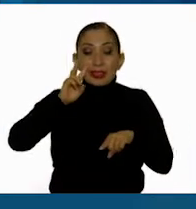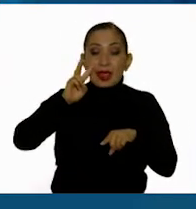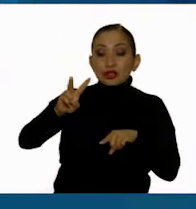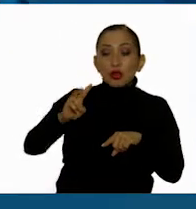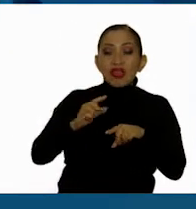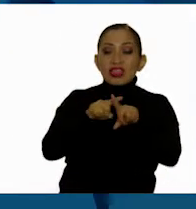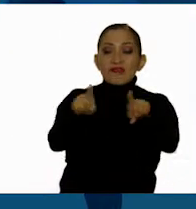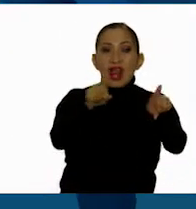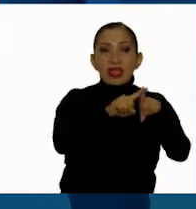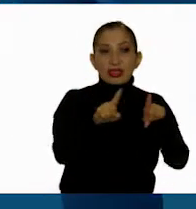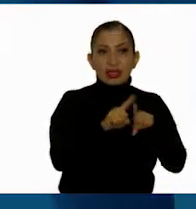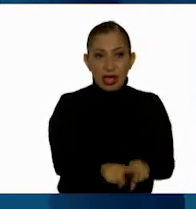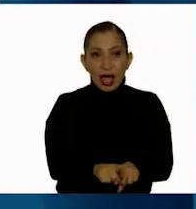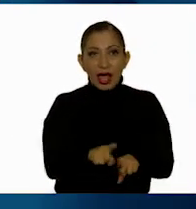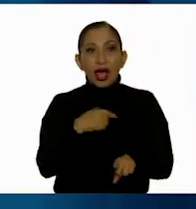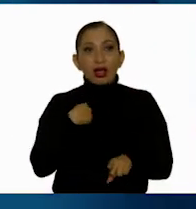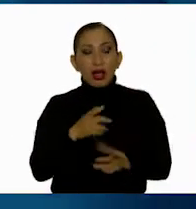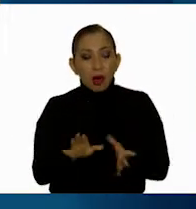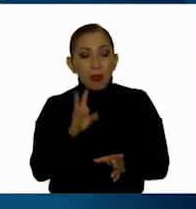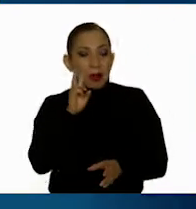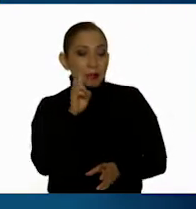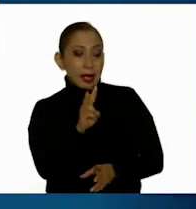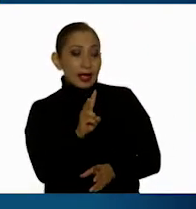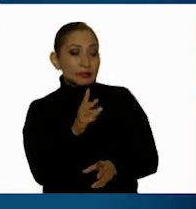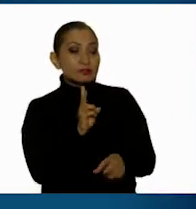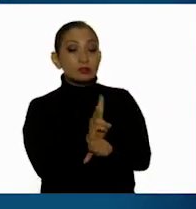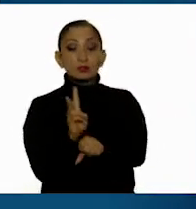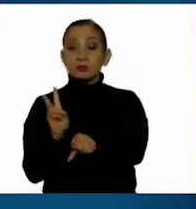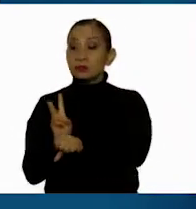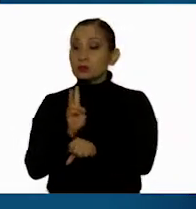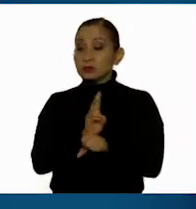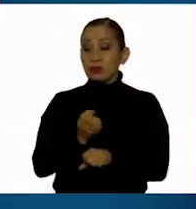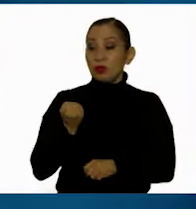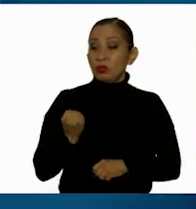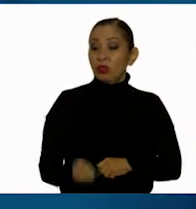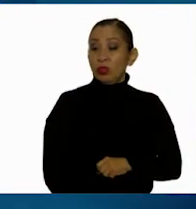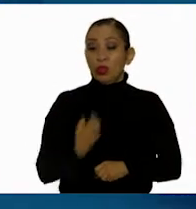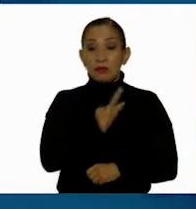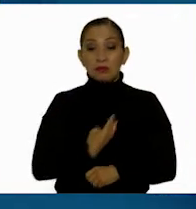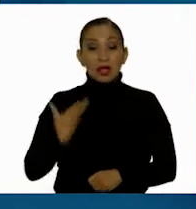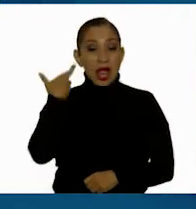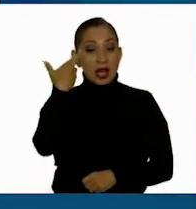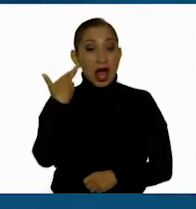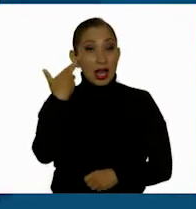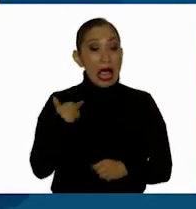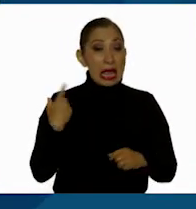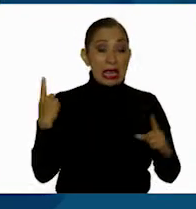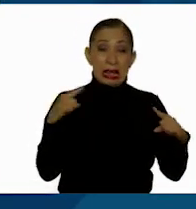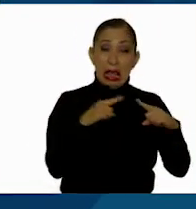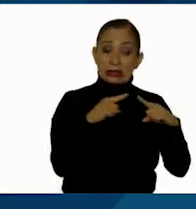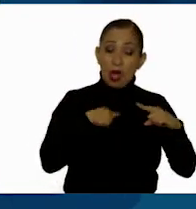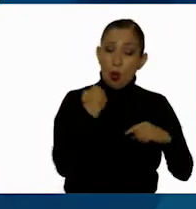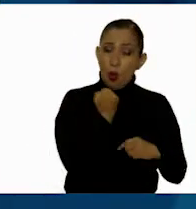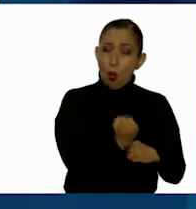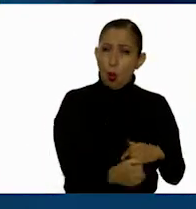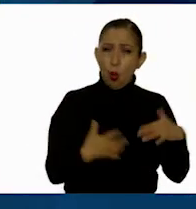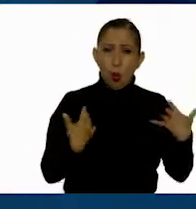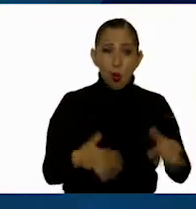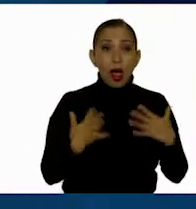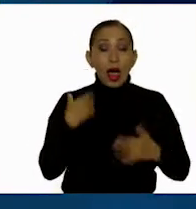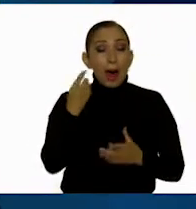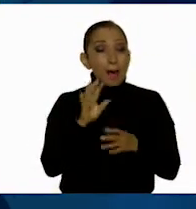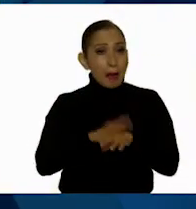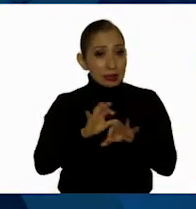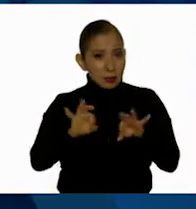diferencias. Se mueve con parsimonia bajo la mirada vigilante del poder virreinal y el poder de la Iglesia. Las principales